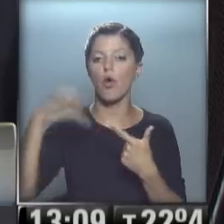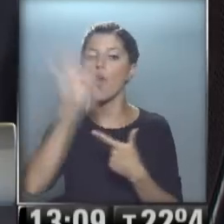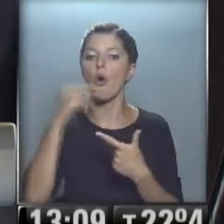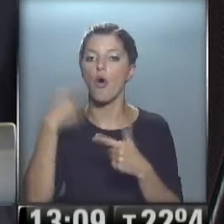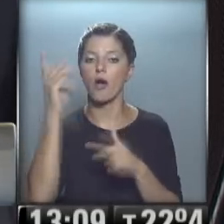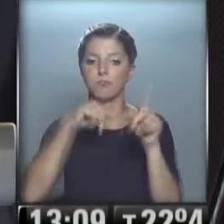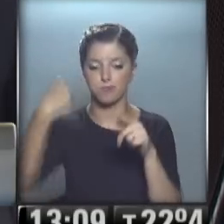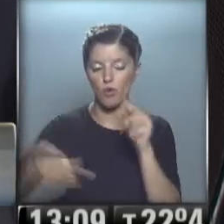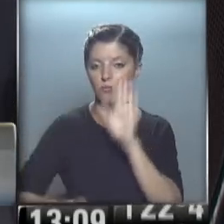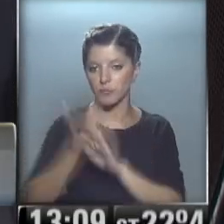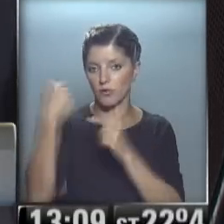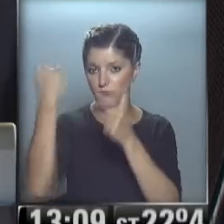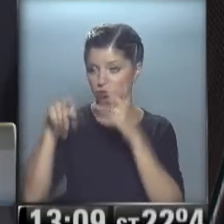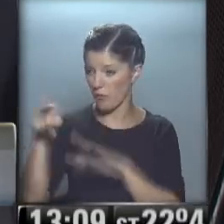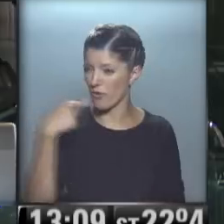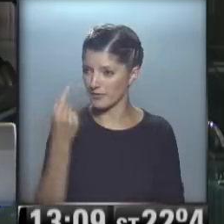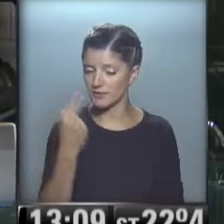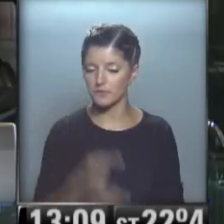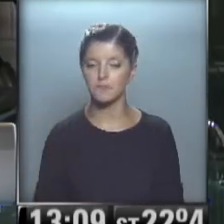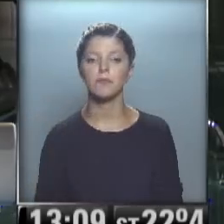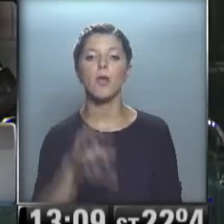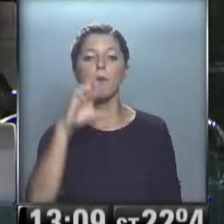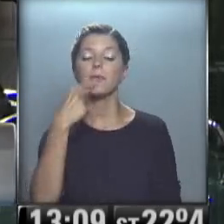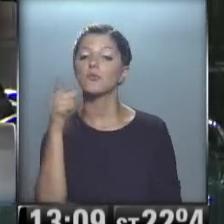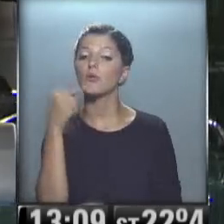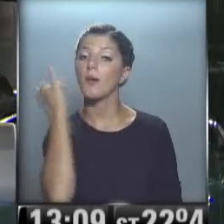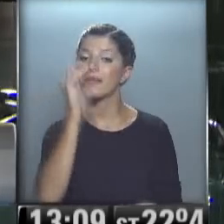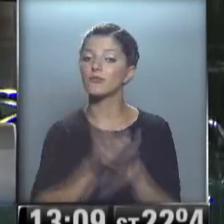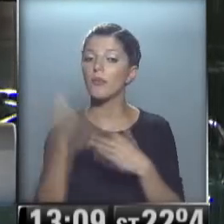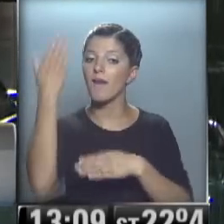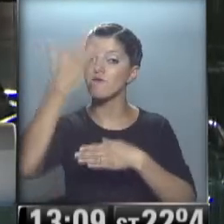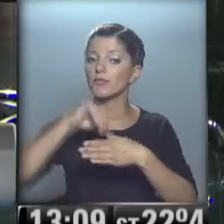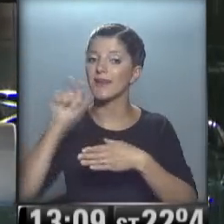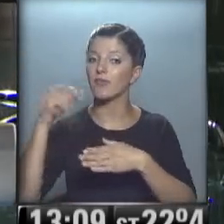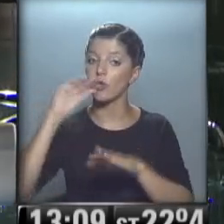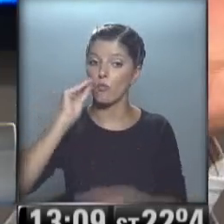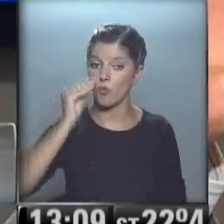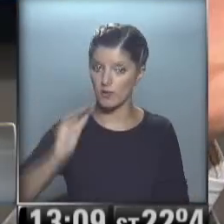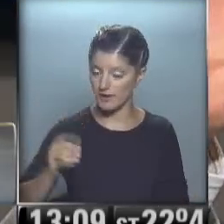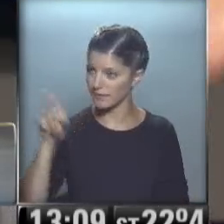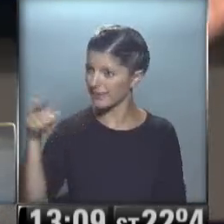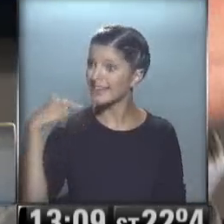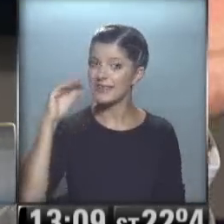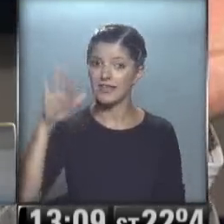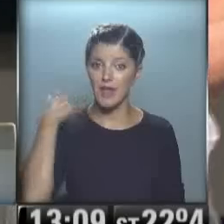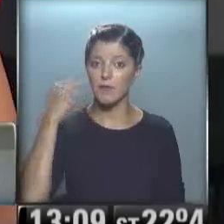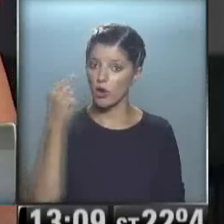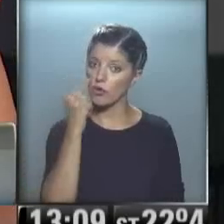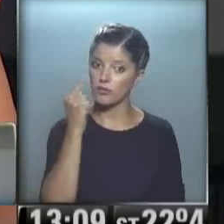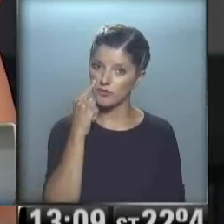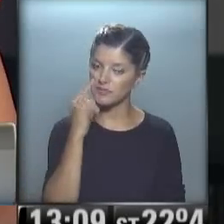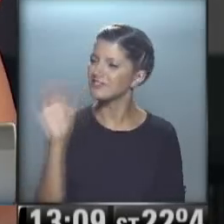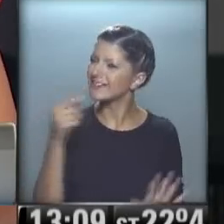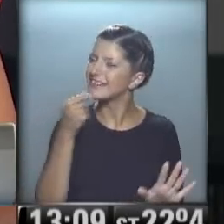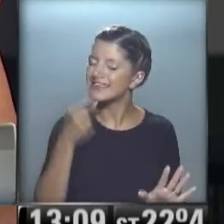demás, como estabas mencionando. Vos hablaste, Raúl, de las fronteras de Ucrania, la posibilidad de una secesión. Telma conoce Ucrania, estuvo en Ucrania. Yo quería